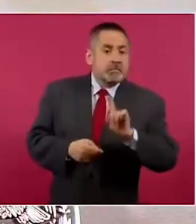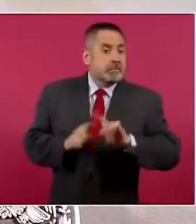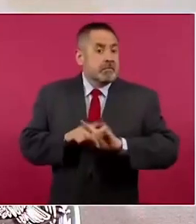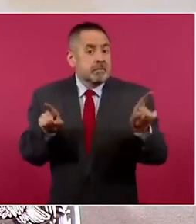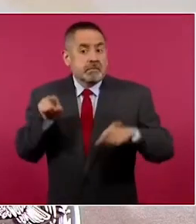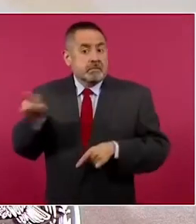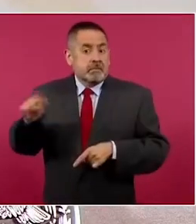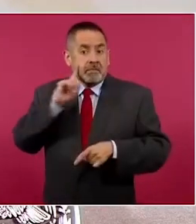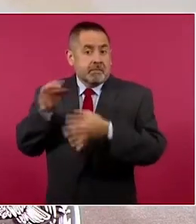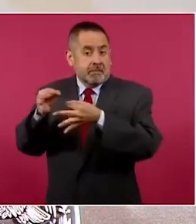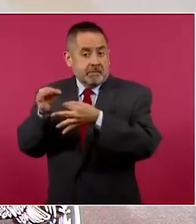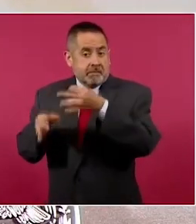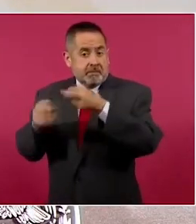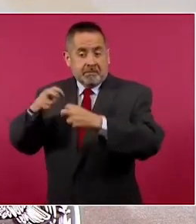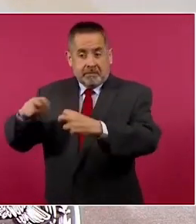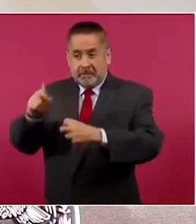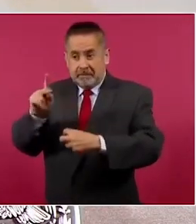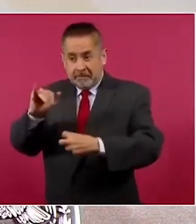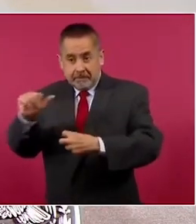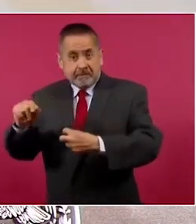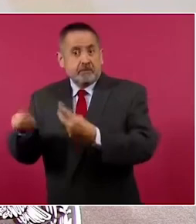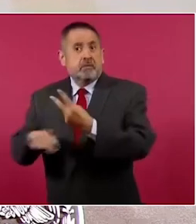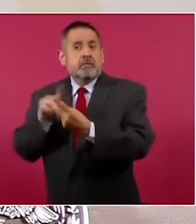la ministra